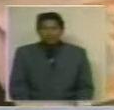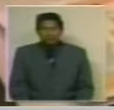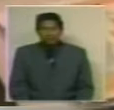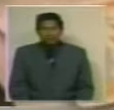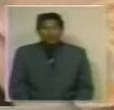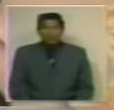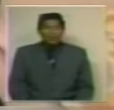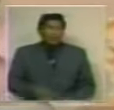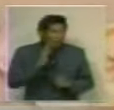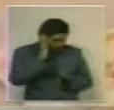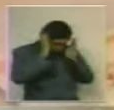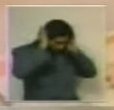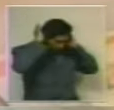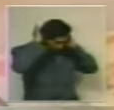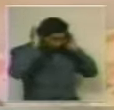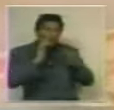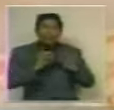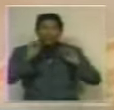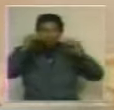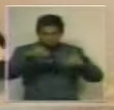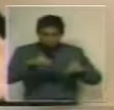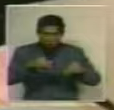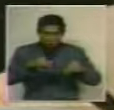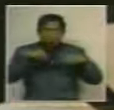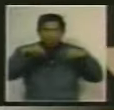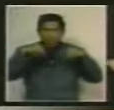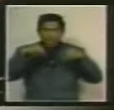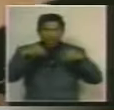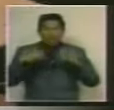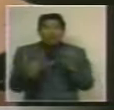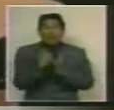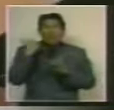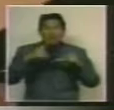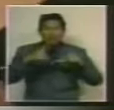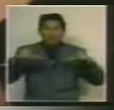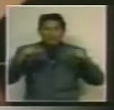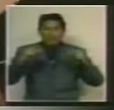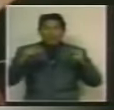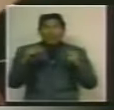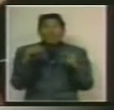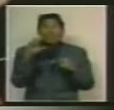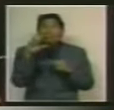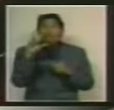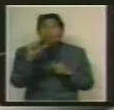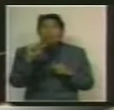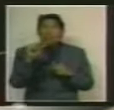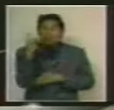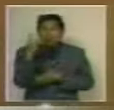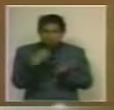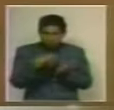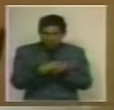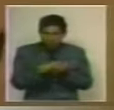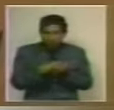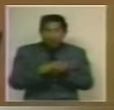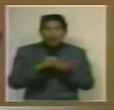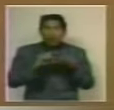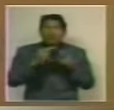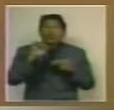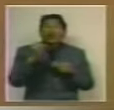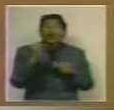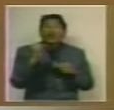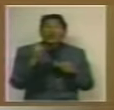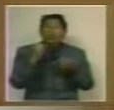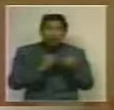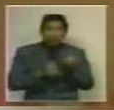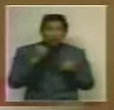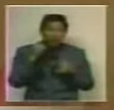El Banco Central de Bolivia puso al mercado la circulación de los nuevos billetes de 20 bolivianos de la serie J, que durante los últimos años